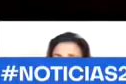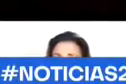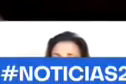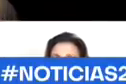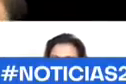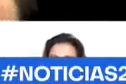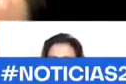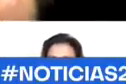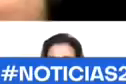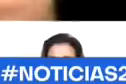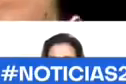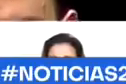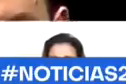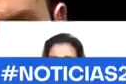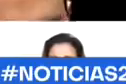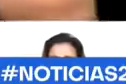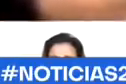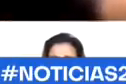admisibilidad.